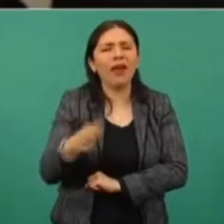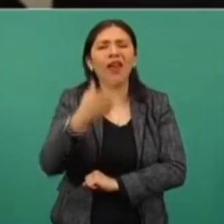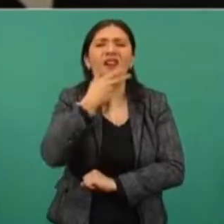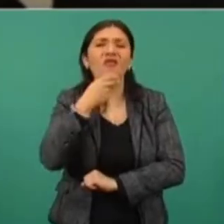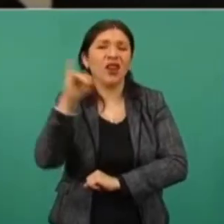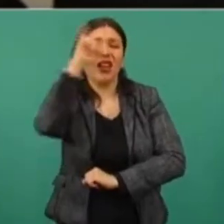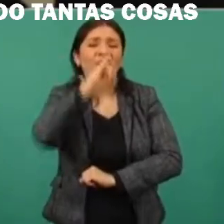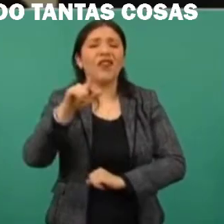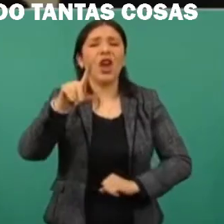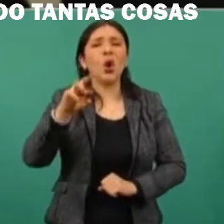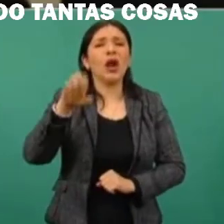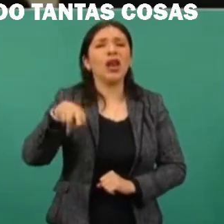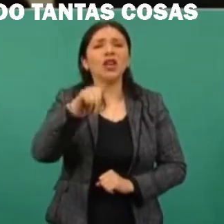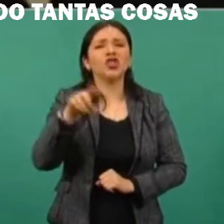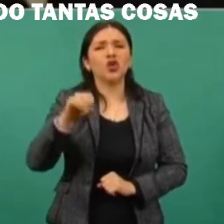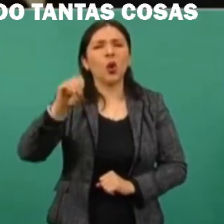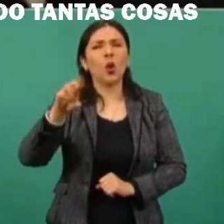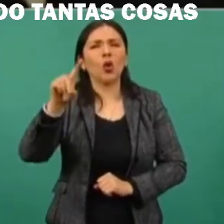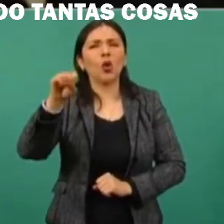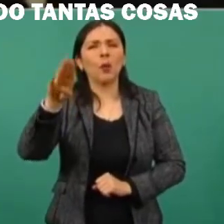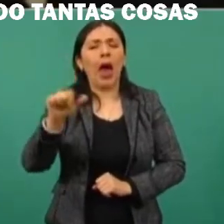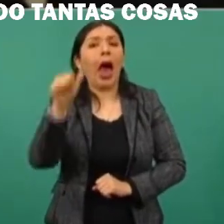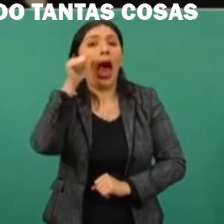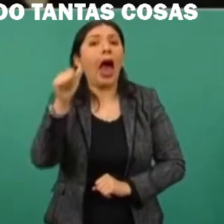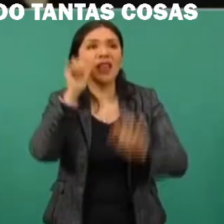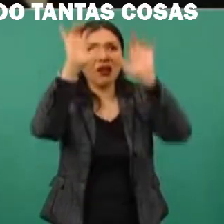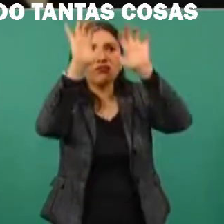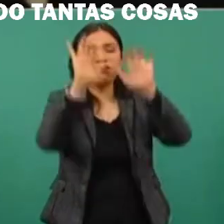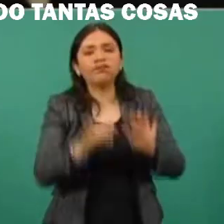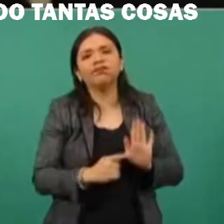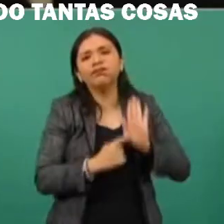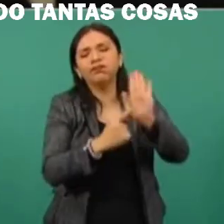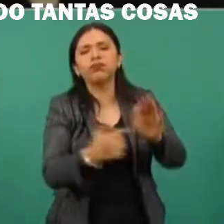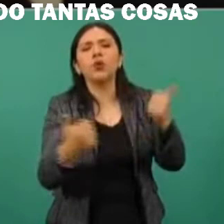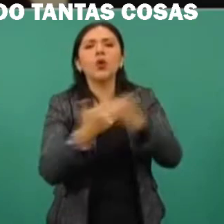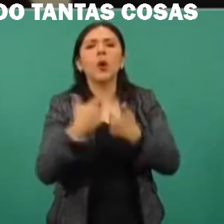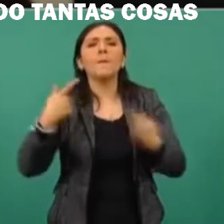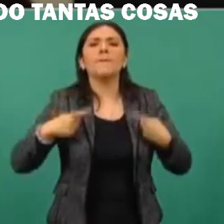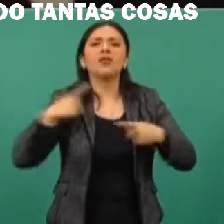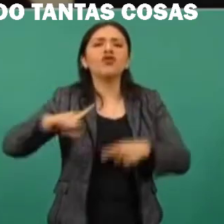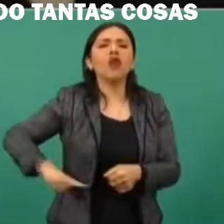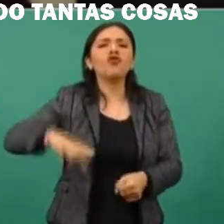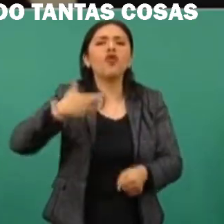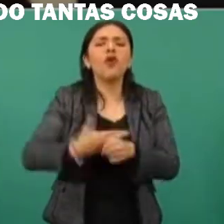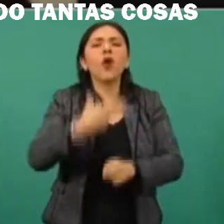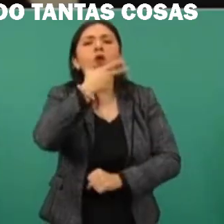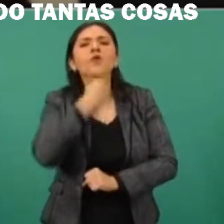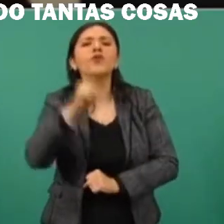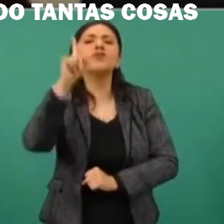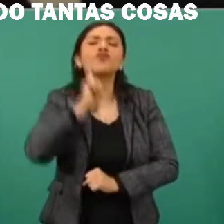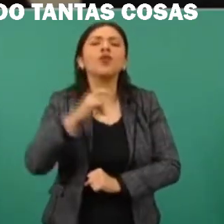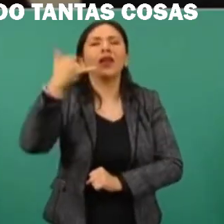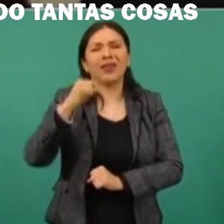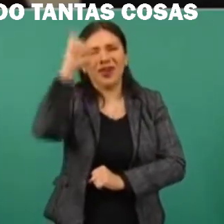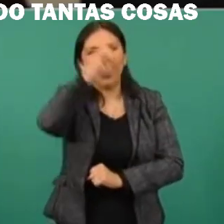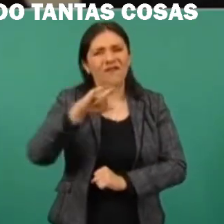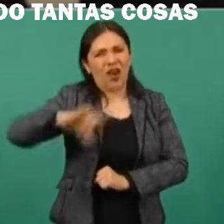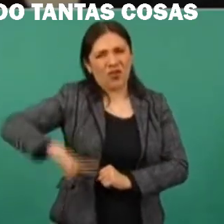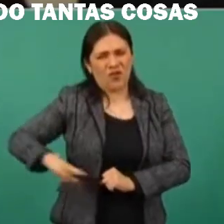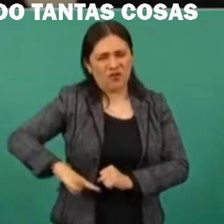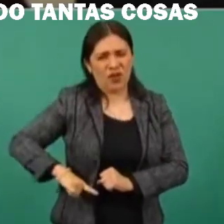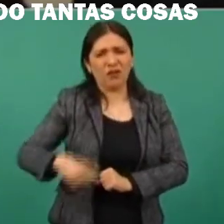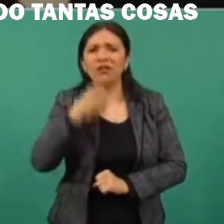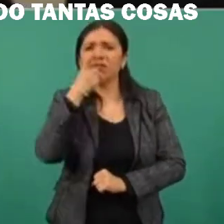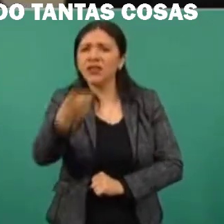Lorenzo Córdoba, ayer hubo un desplegado de las gobernadoras, gobernadores y la jefa de gobierno al respecto.